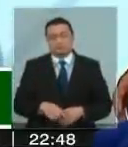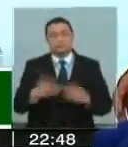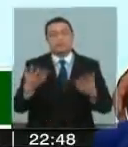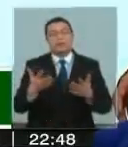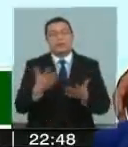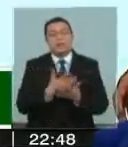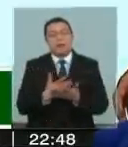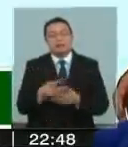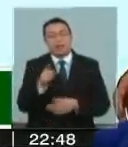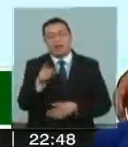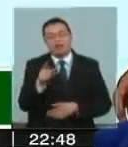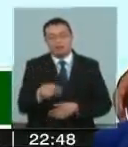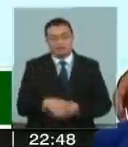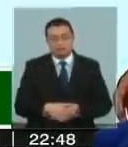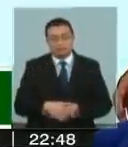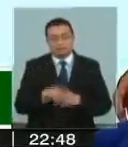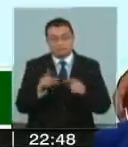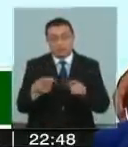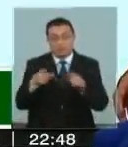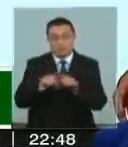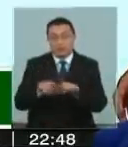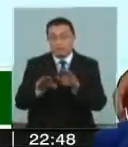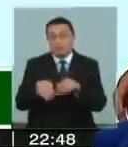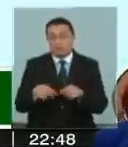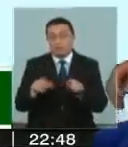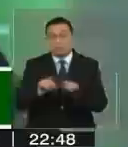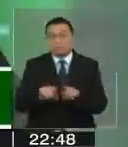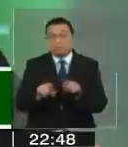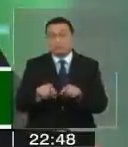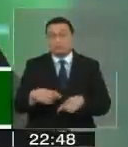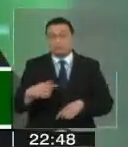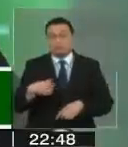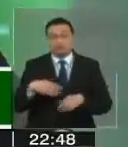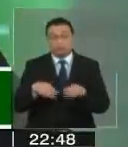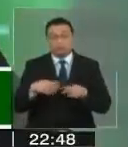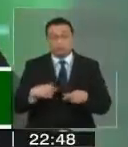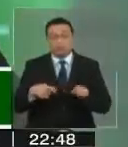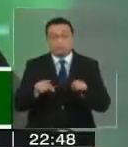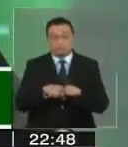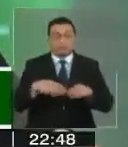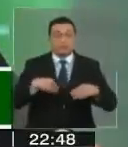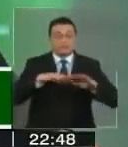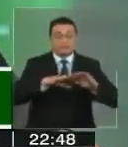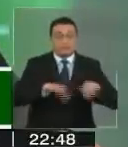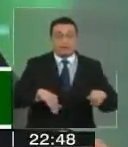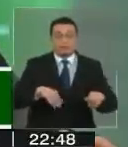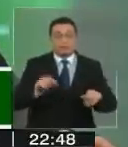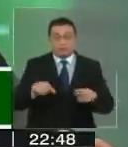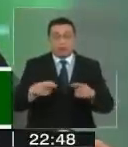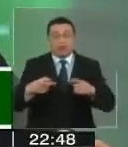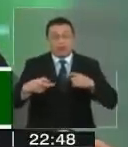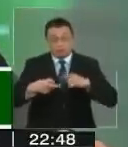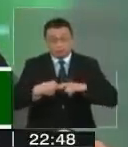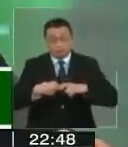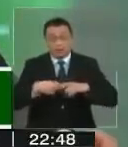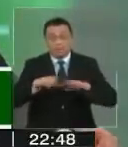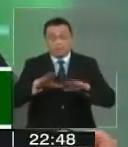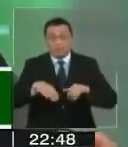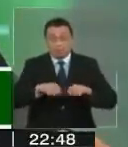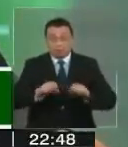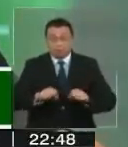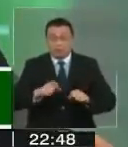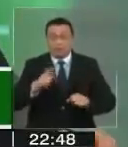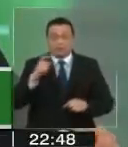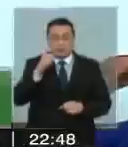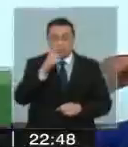pasa contigo? ¿Estás en pareja todavía? Yo hoy día estoy en pareja, me separé. Los matrimonios es difícil mantenerlos aquí. ¿Qué